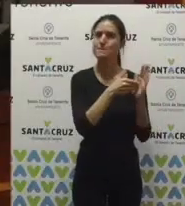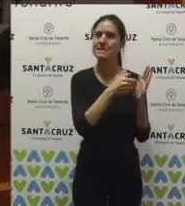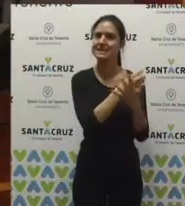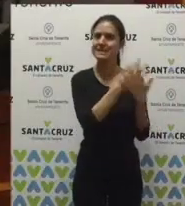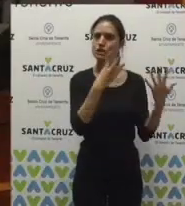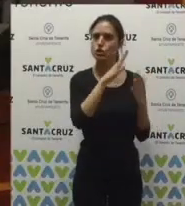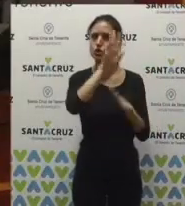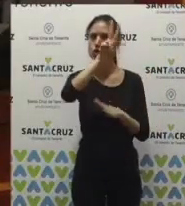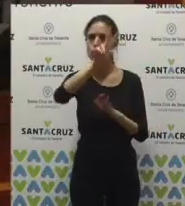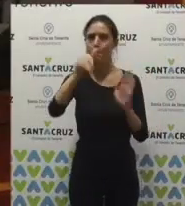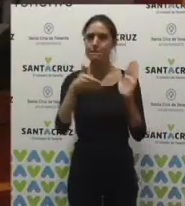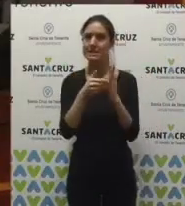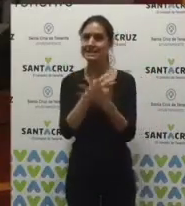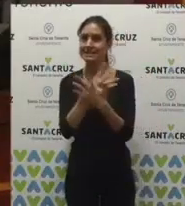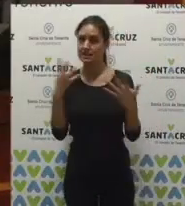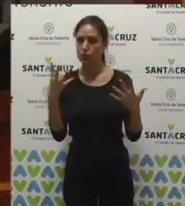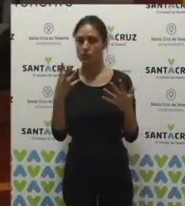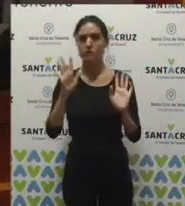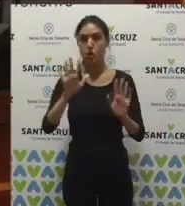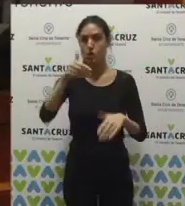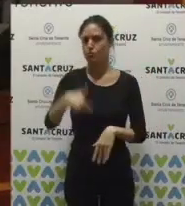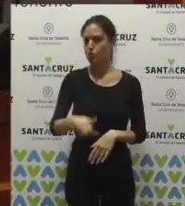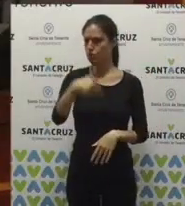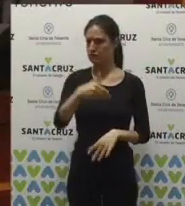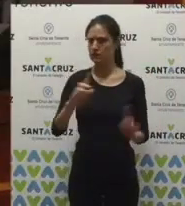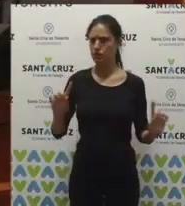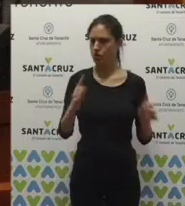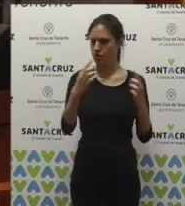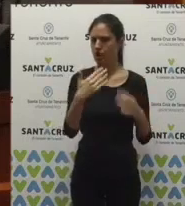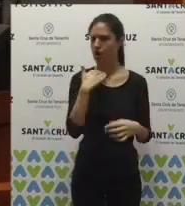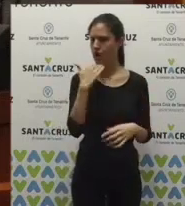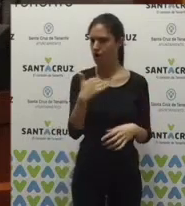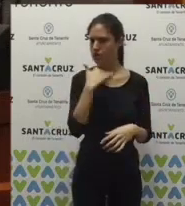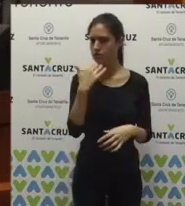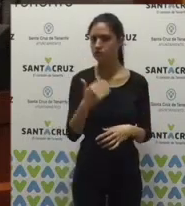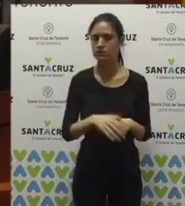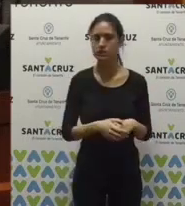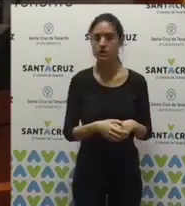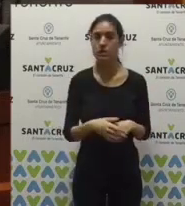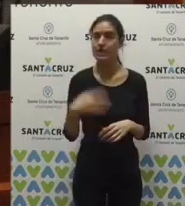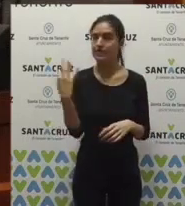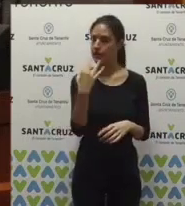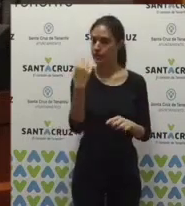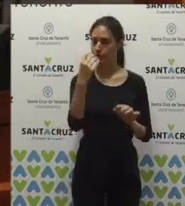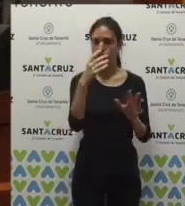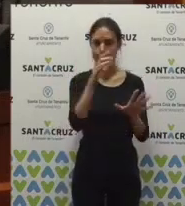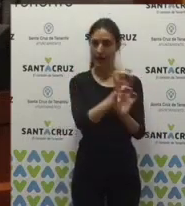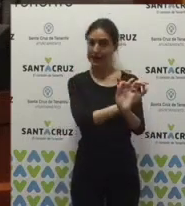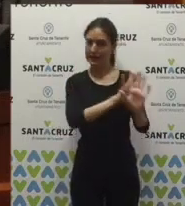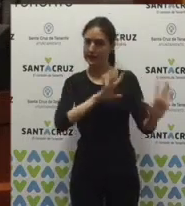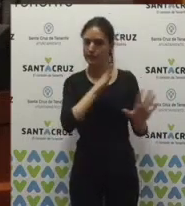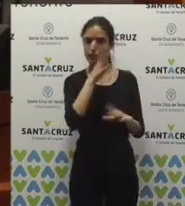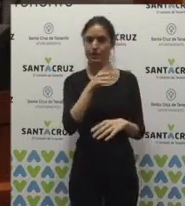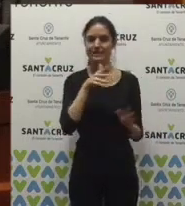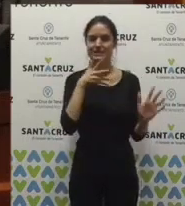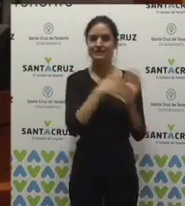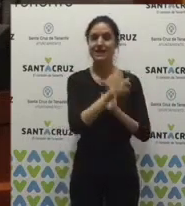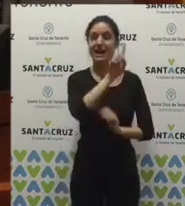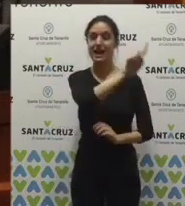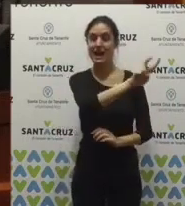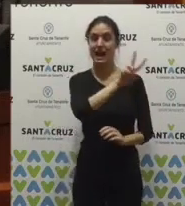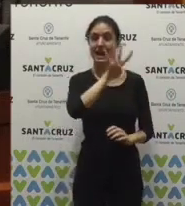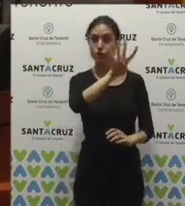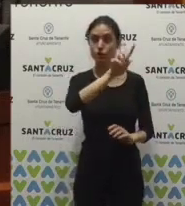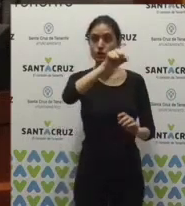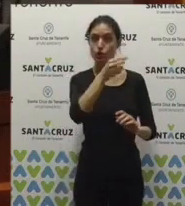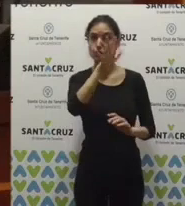sobre todo casi que lo más importante con además había que matizarlo porque éste 14 con 5 el 74